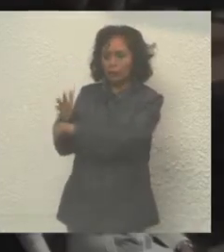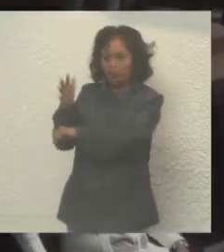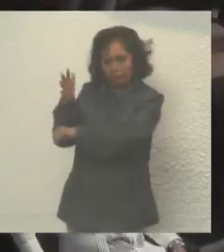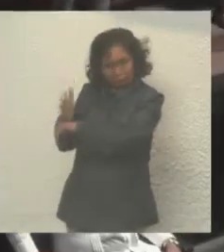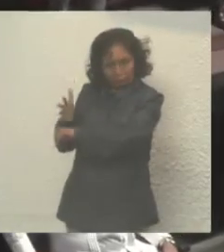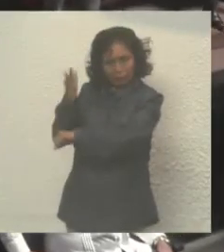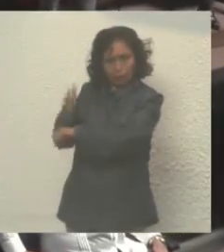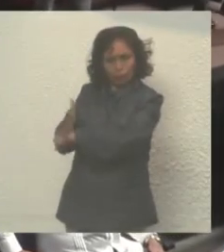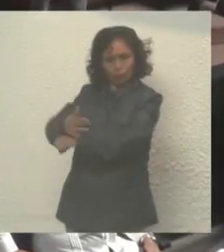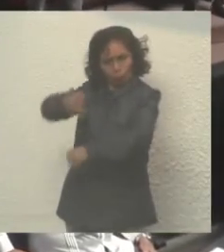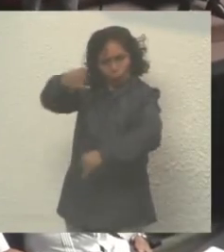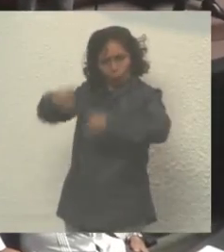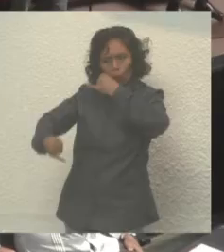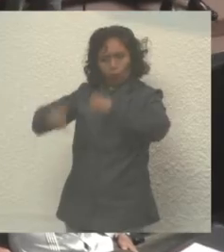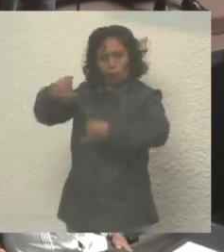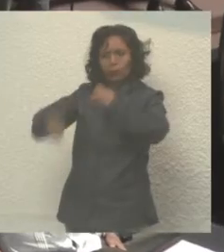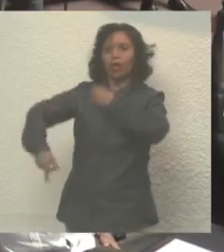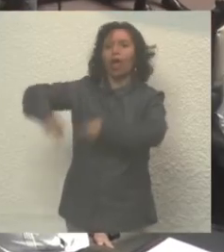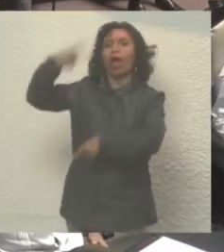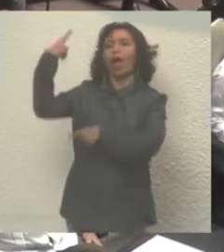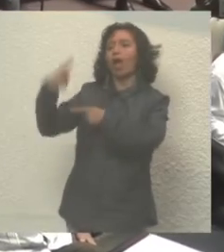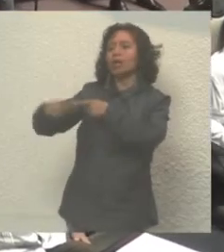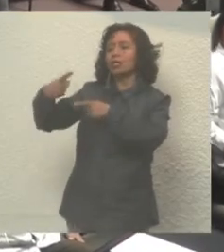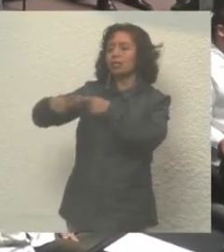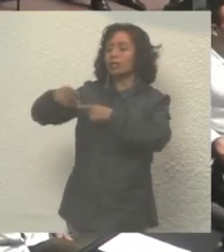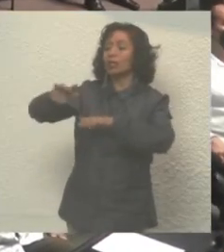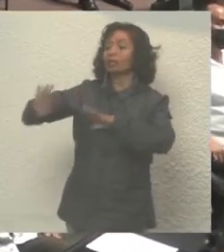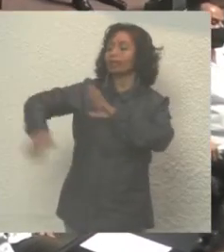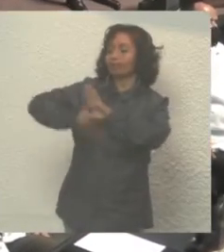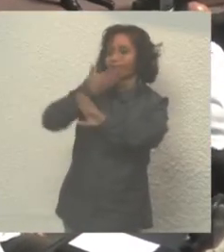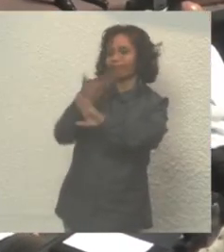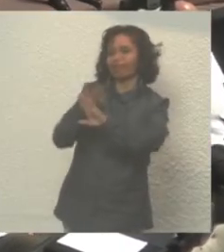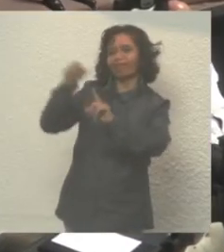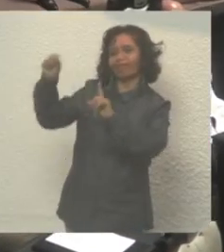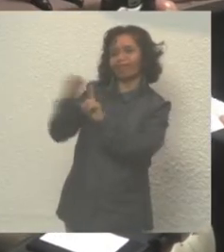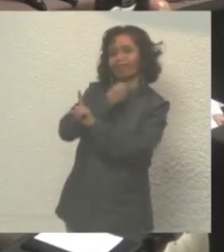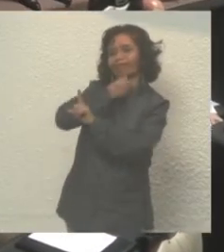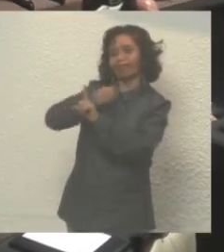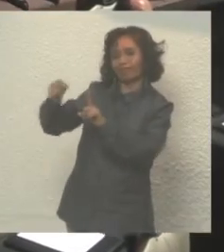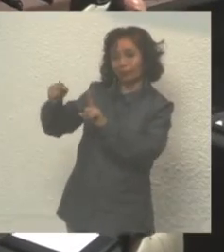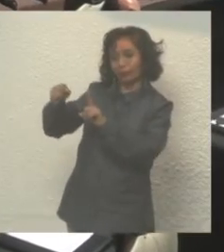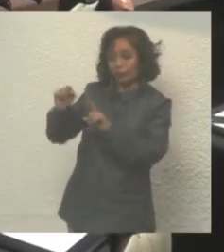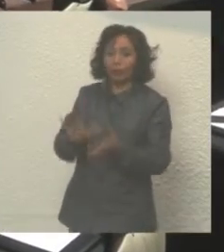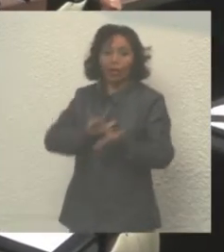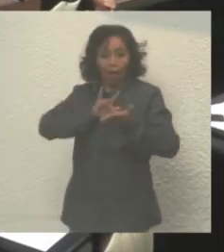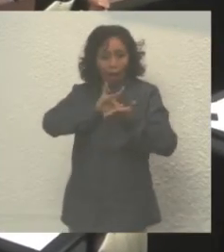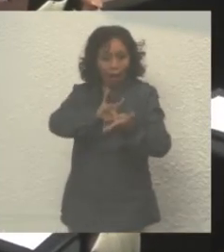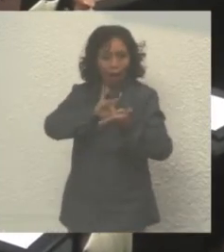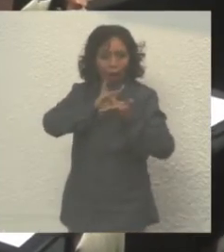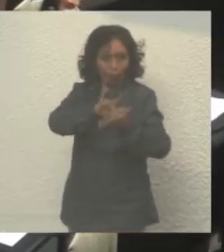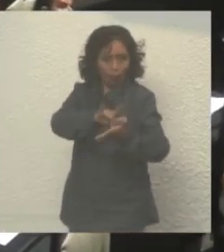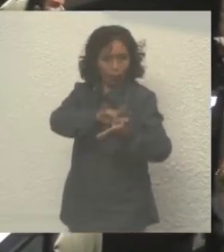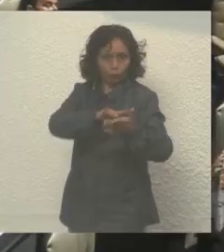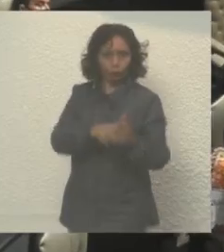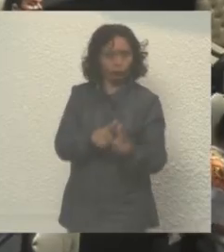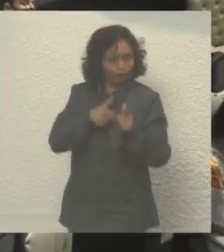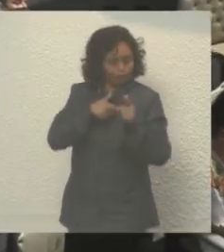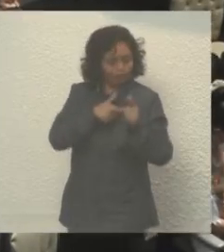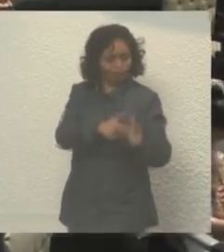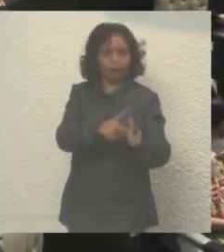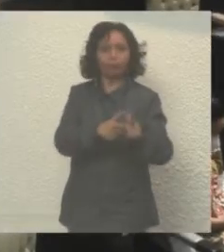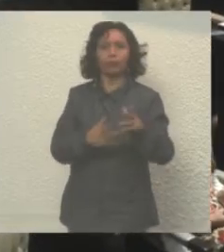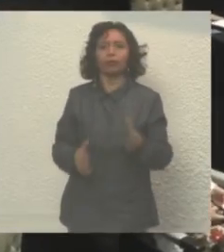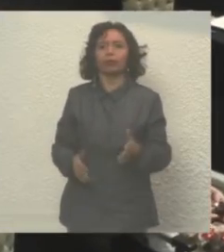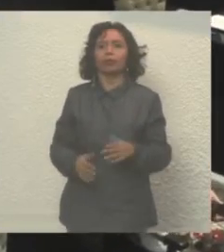detiene y enjuicia a quienes las agreden. Se brinda apoyo permanente a la infraestructura de